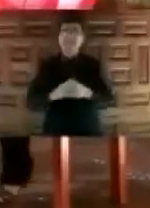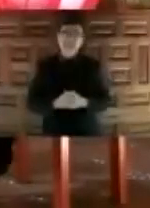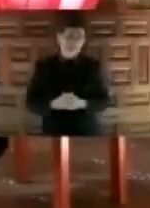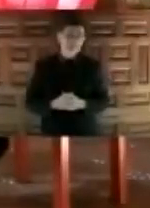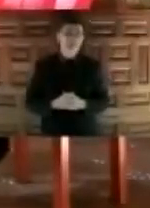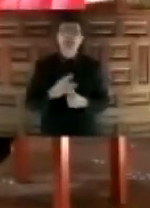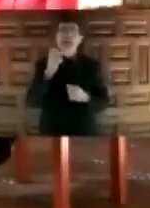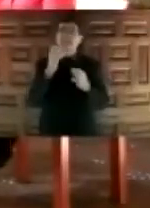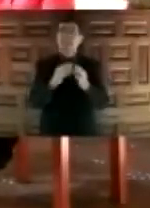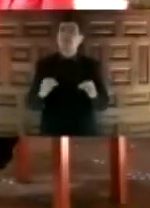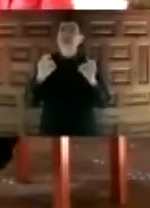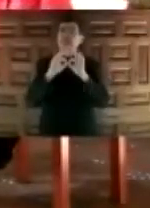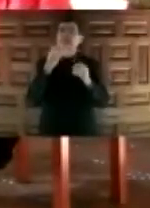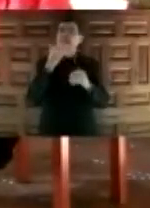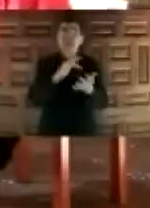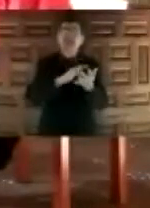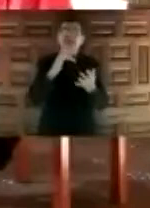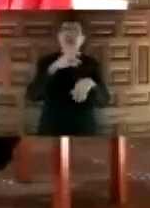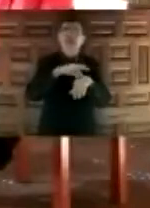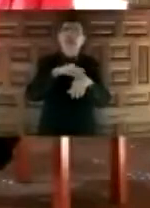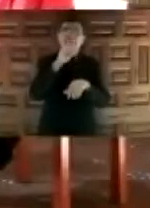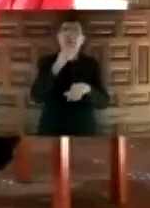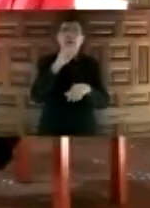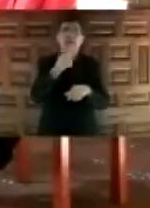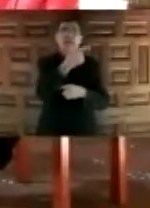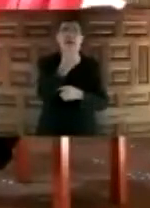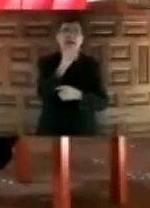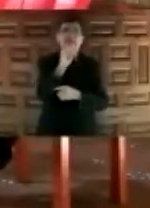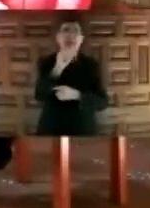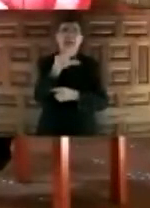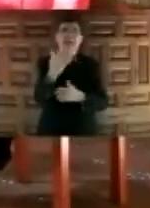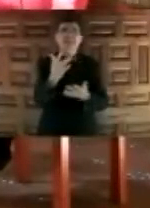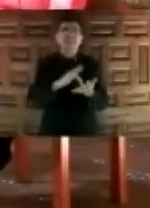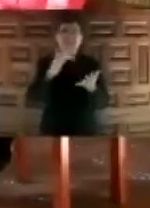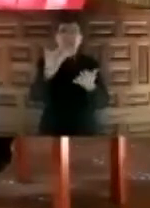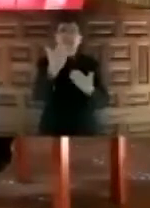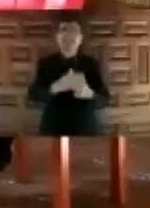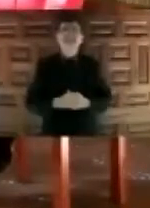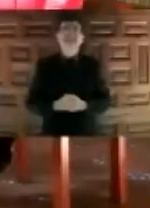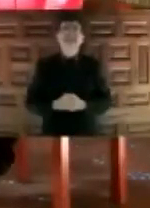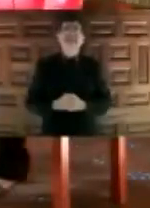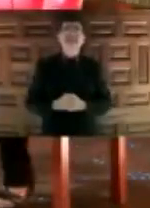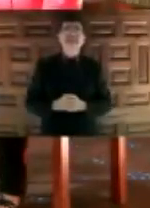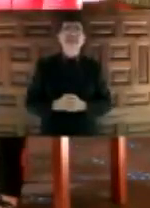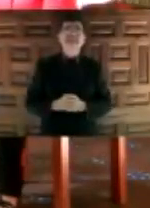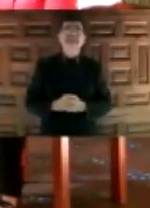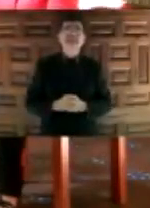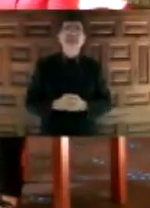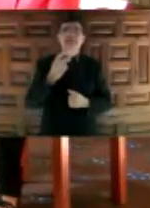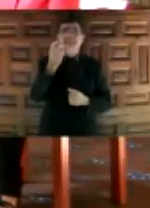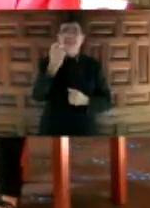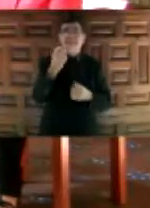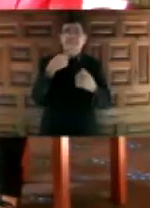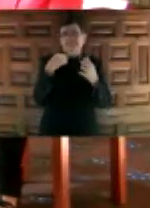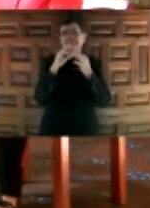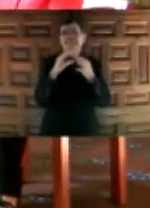Gracias. Por eso es tan importante. Bien, gracias, doctor Eduardo. Doctora Gabriela, por favor. Sí, muchas gracias. En relación precisamente al